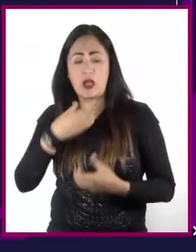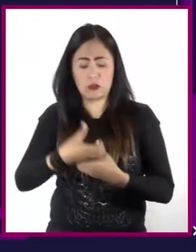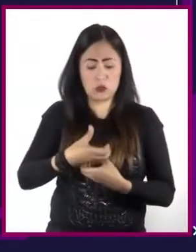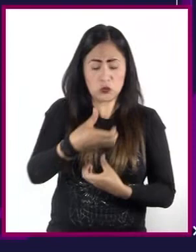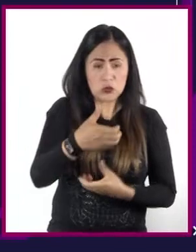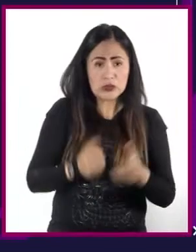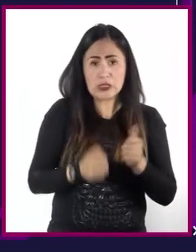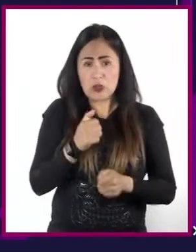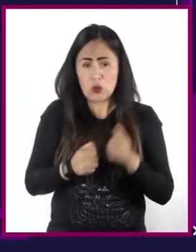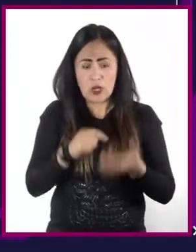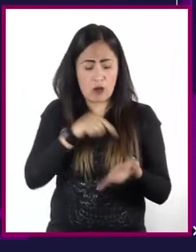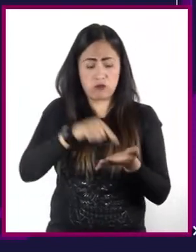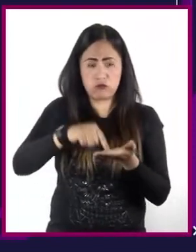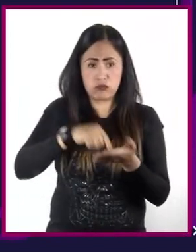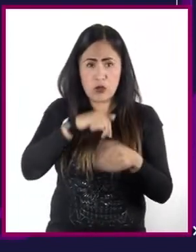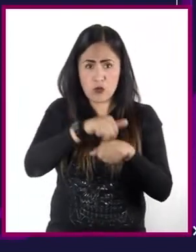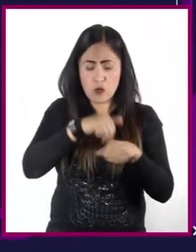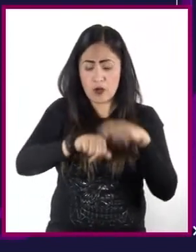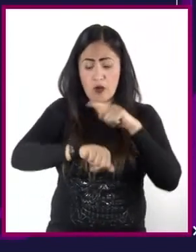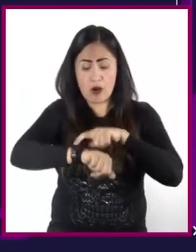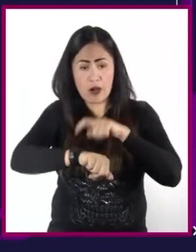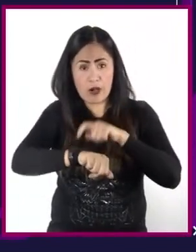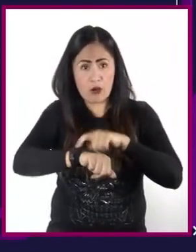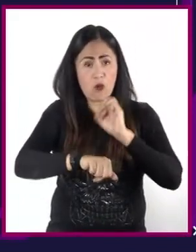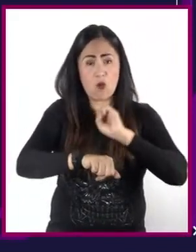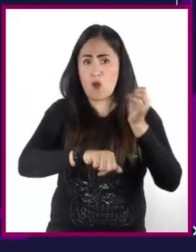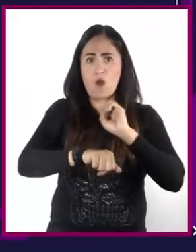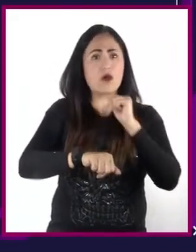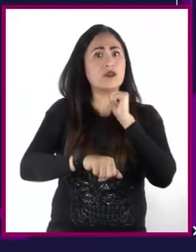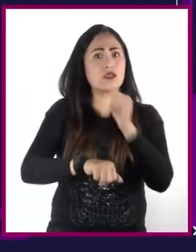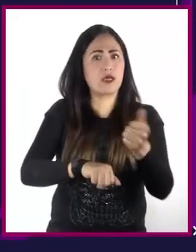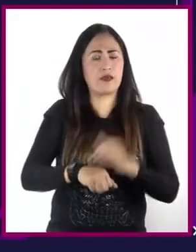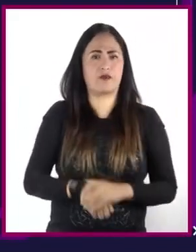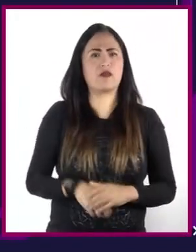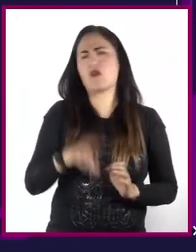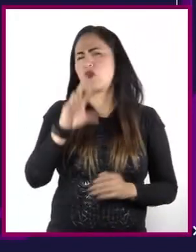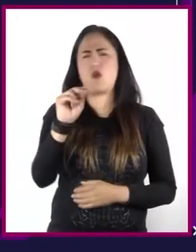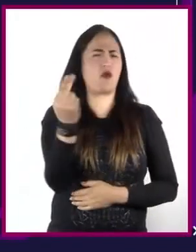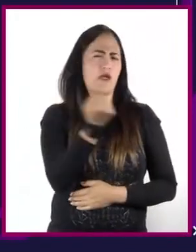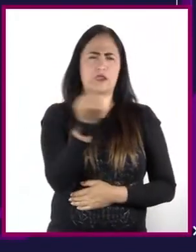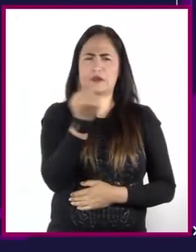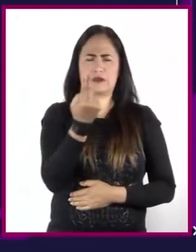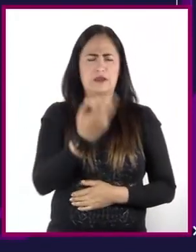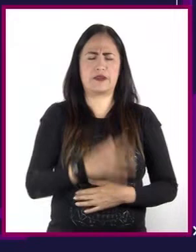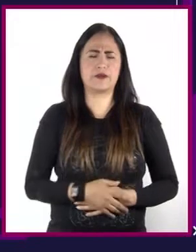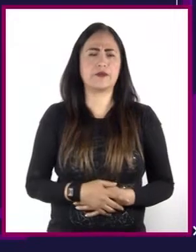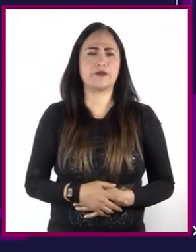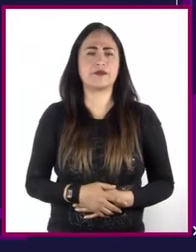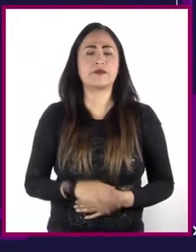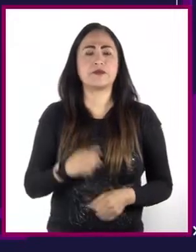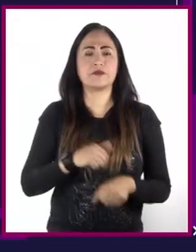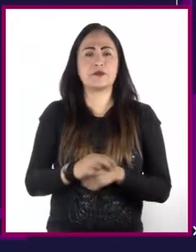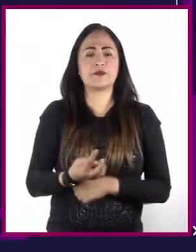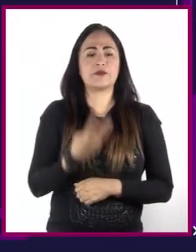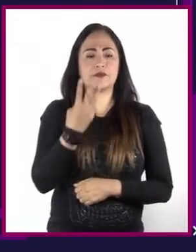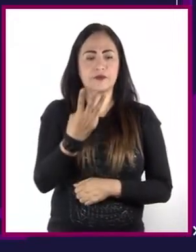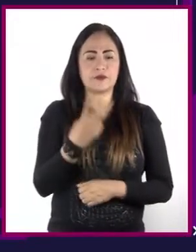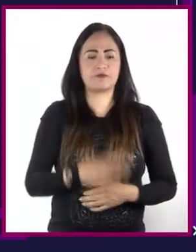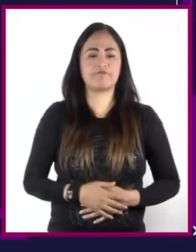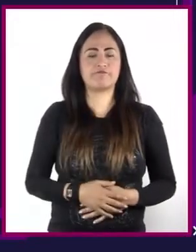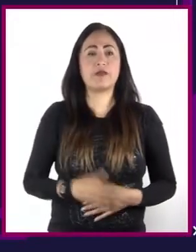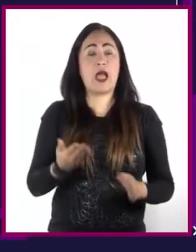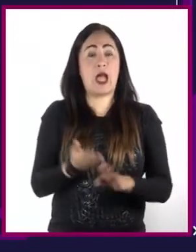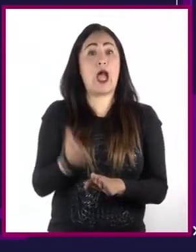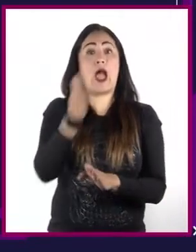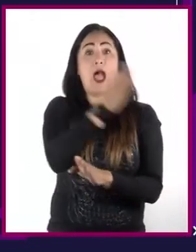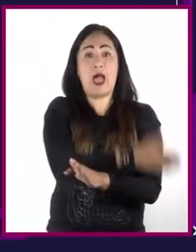celular, calculadora, reloj, etc., que no se necesitan en la prueba. 3. Relajación